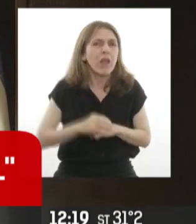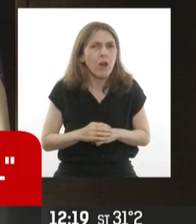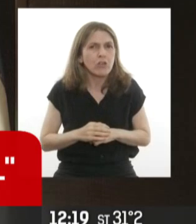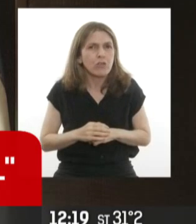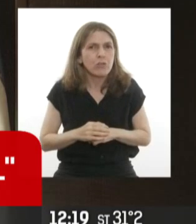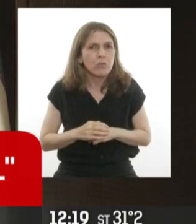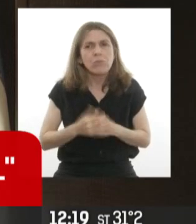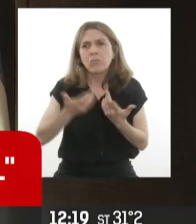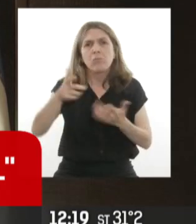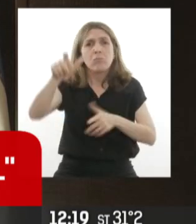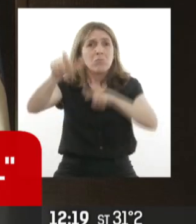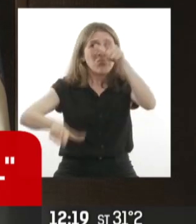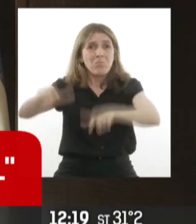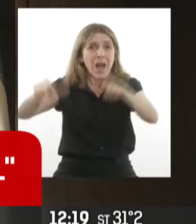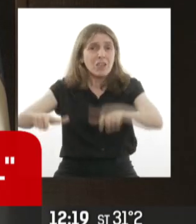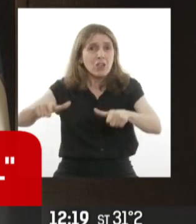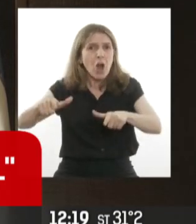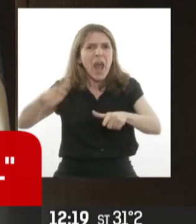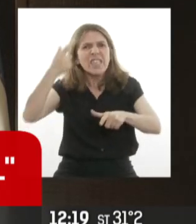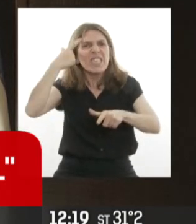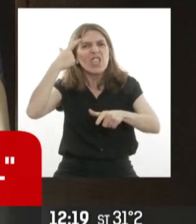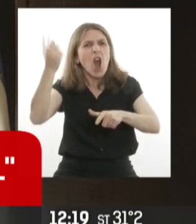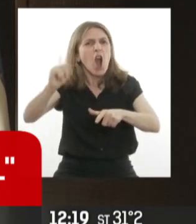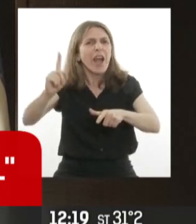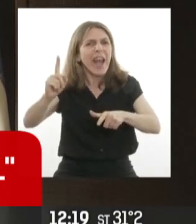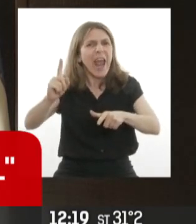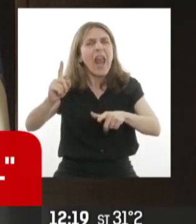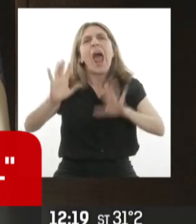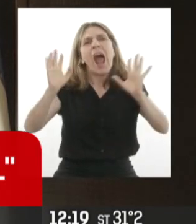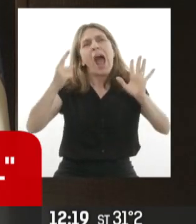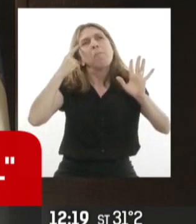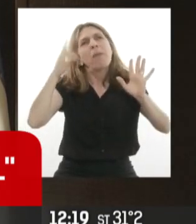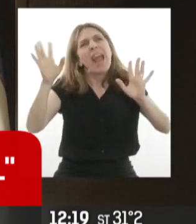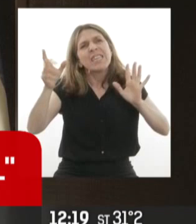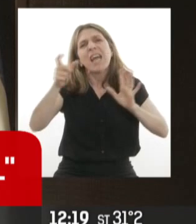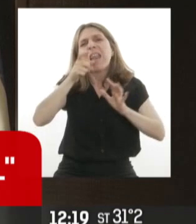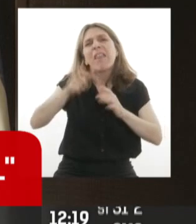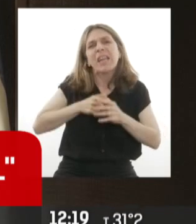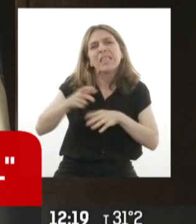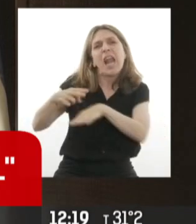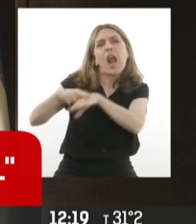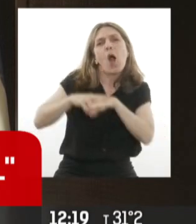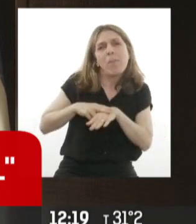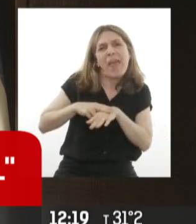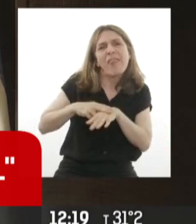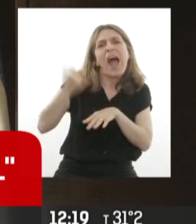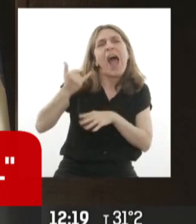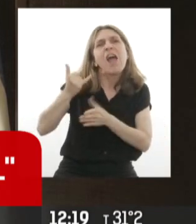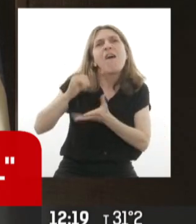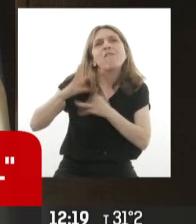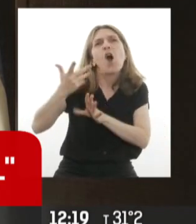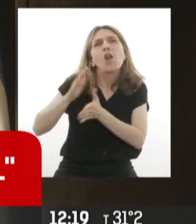Muchos descreían del multilateralismo, creían que había aparecido, asomado, una nueva forma